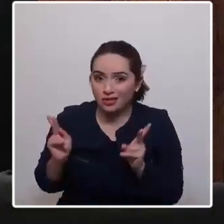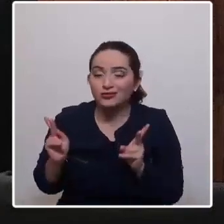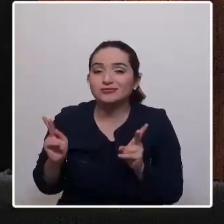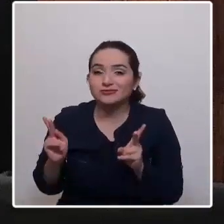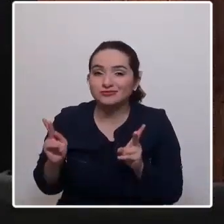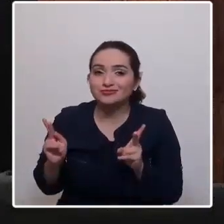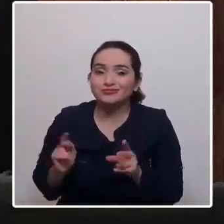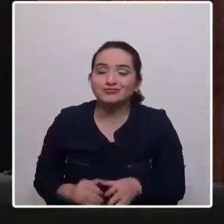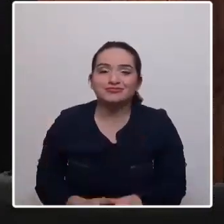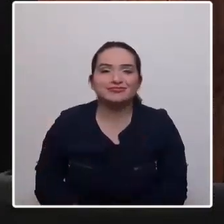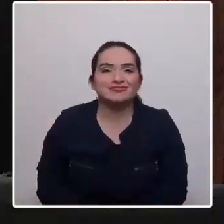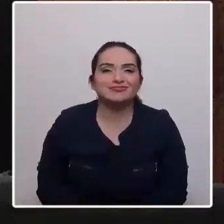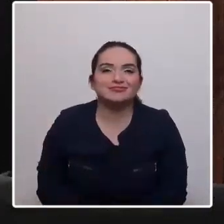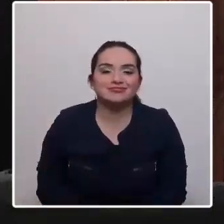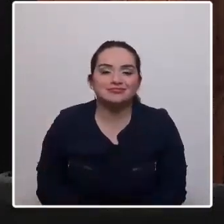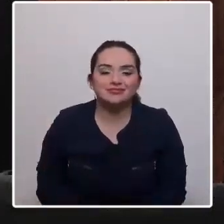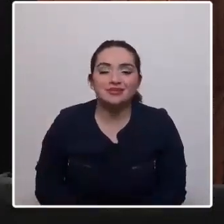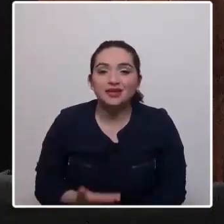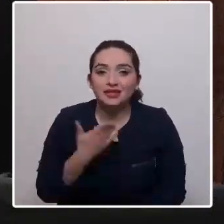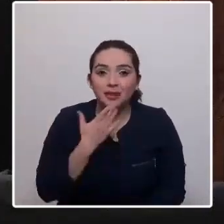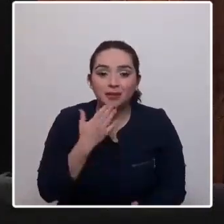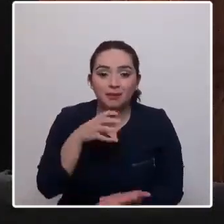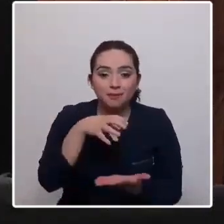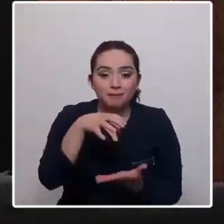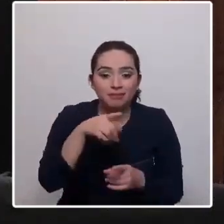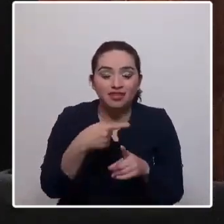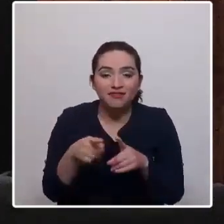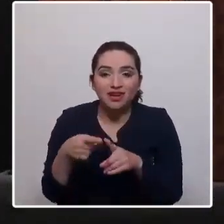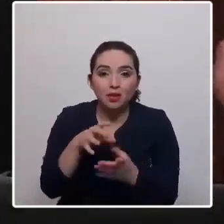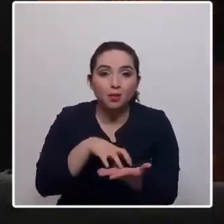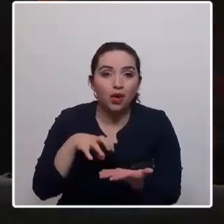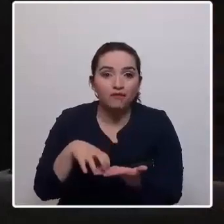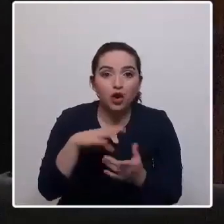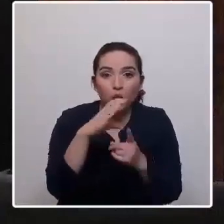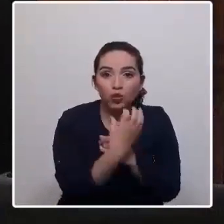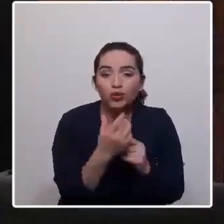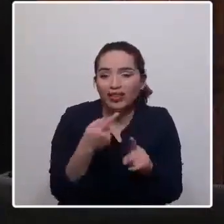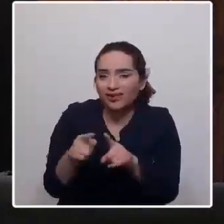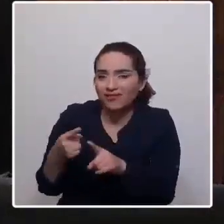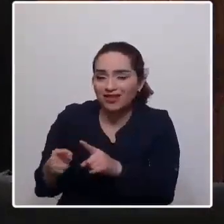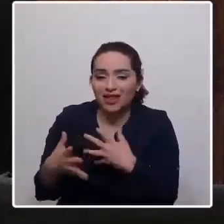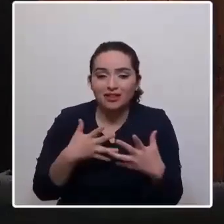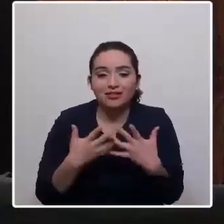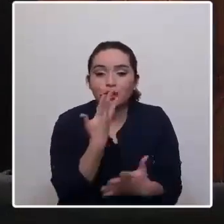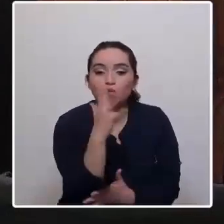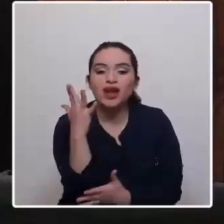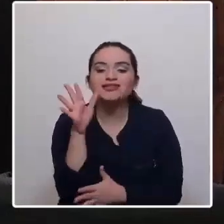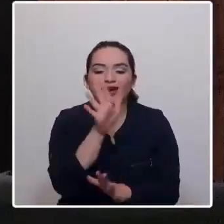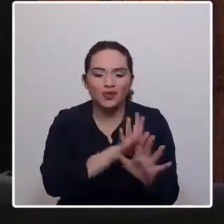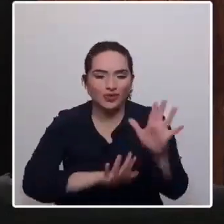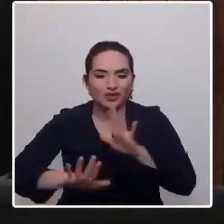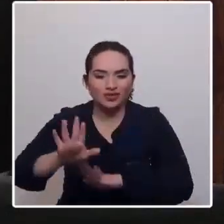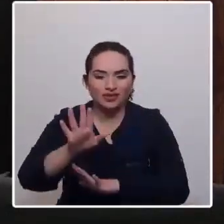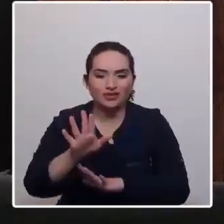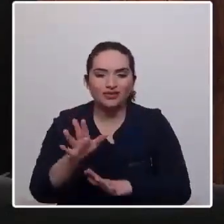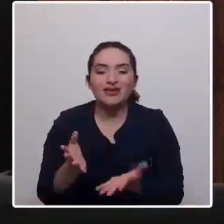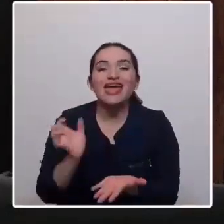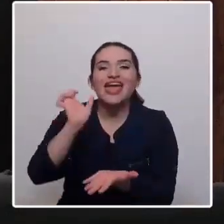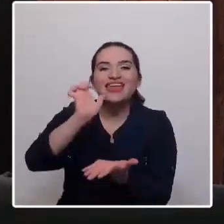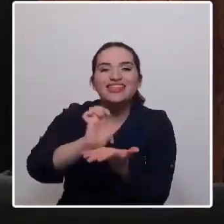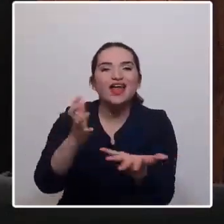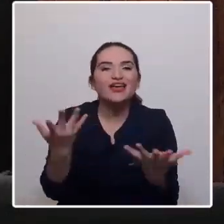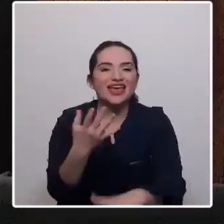también es plurinacional, pluricultural y ecológico, y que además es un Estado regional.